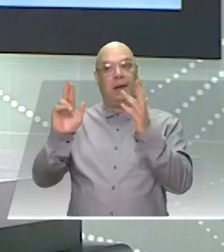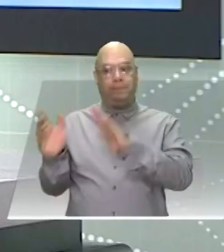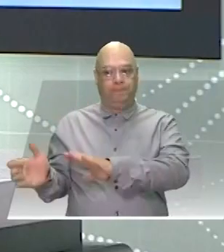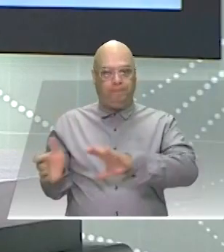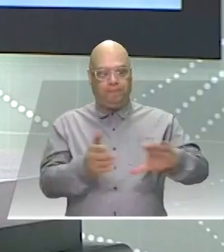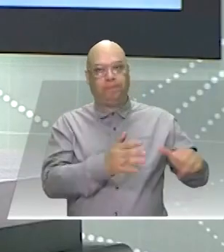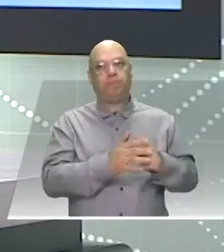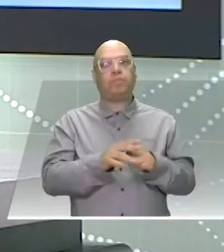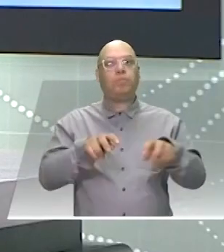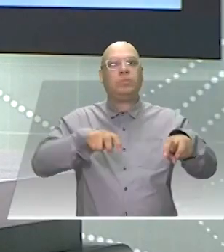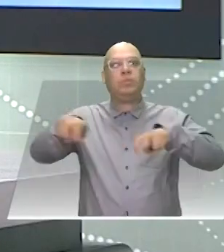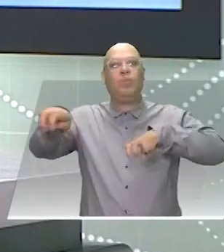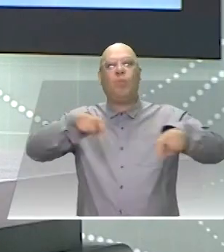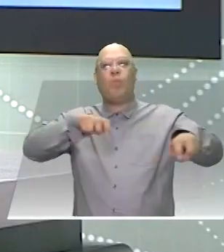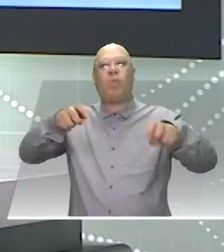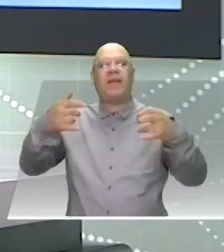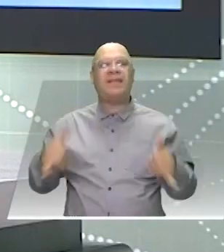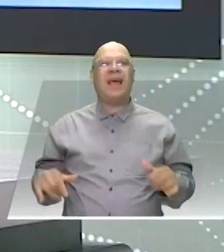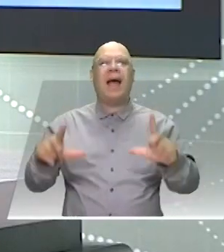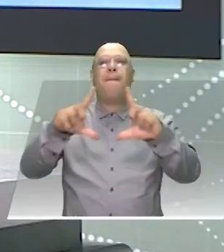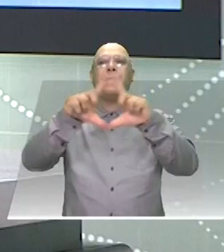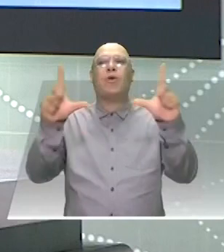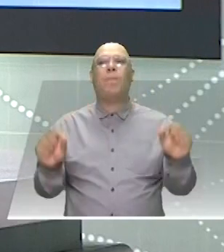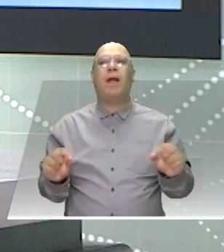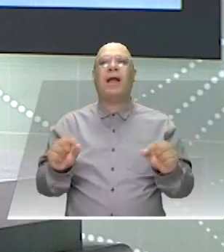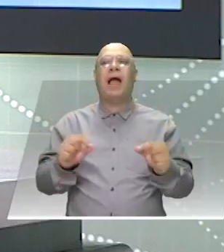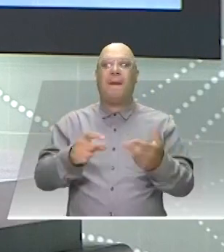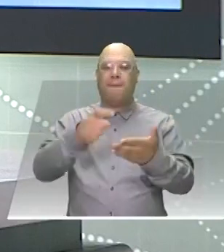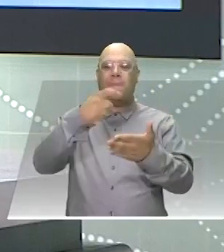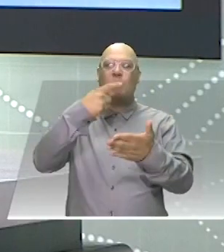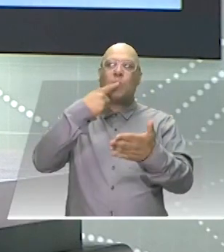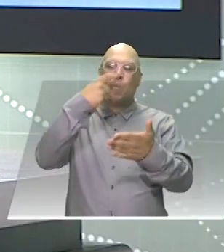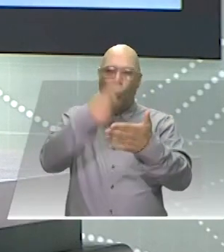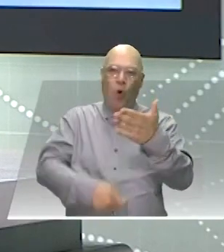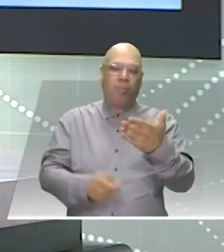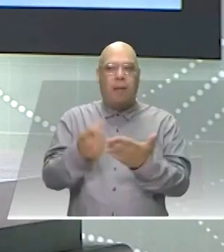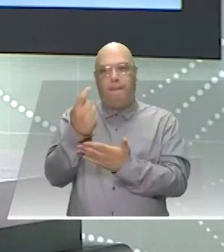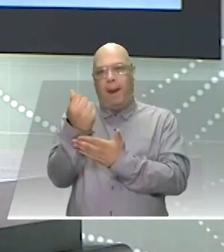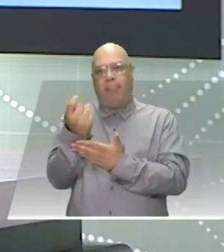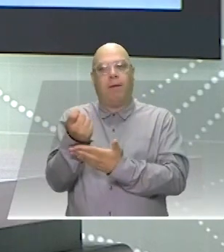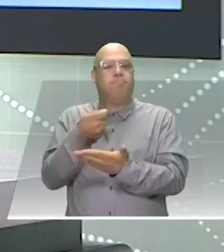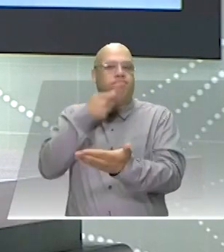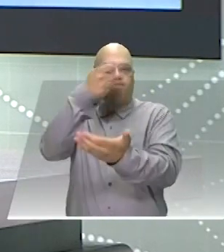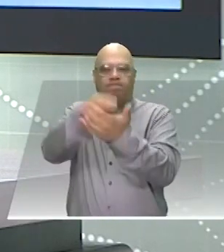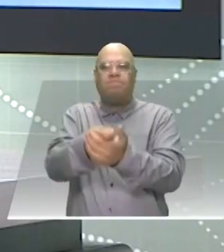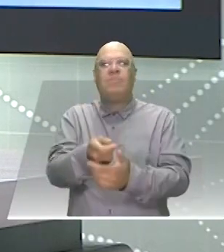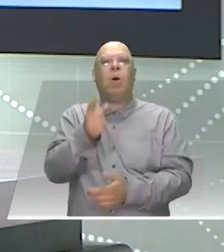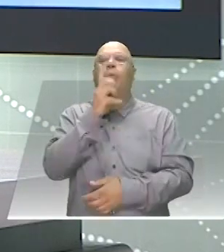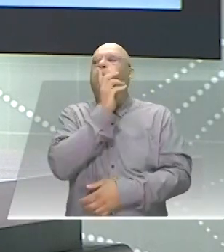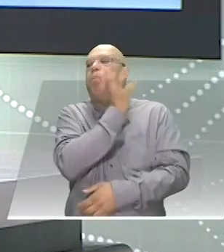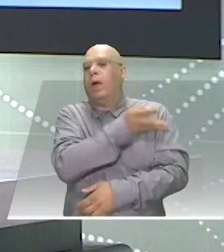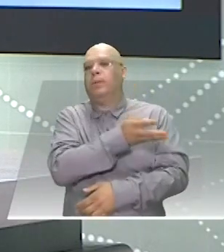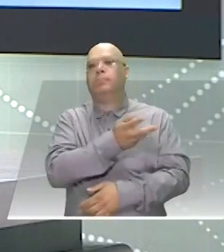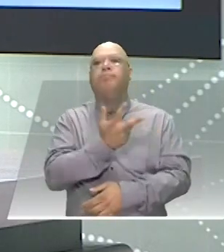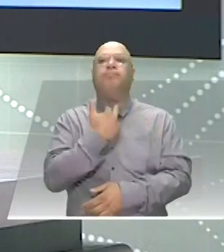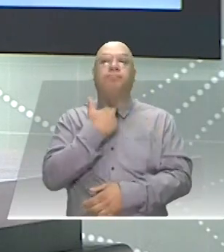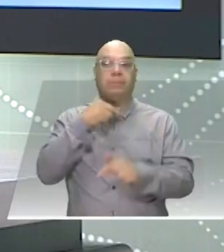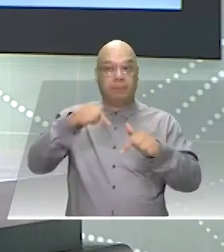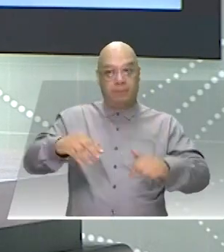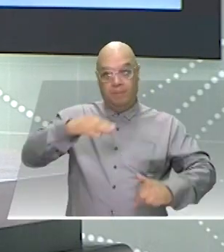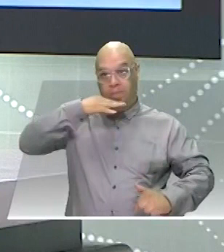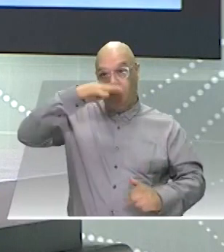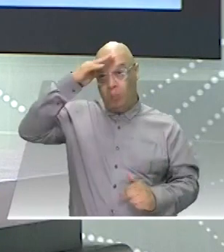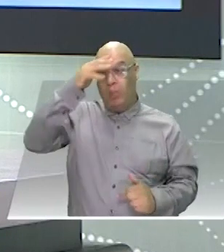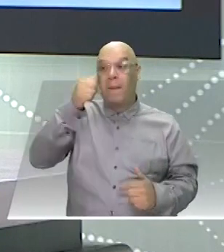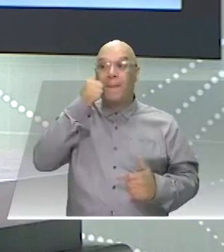se acabó el tiempo de sanciones pedagógicas y arrancan las económicas para quienes incumplan con la medida de pico y placa en Medellín a